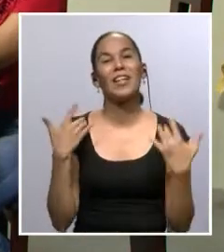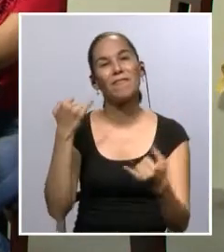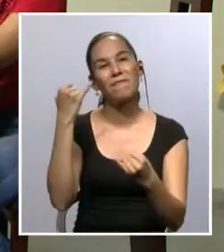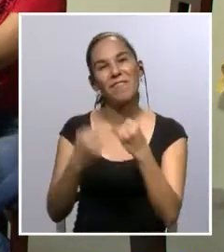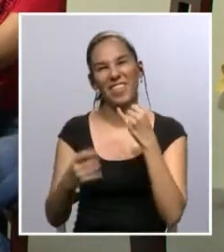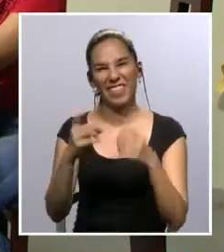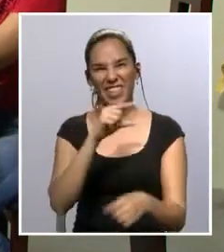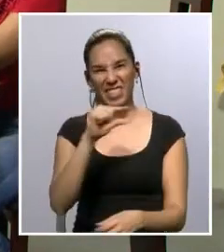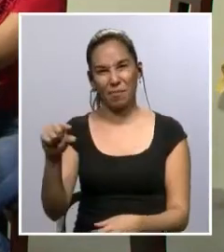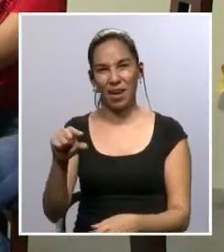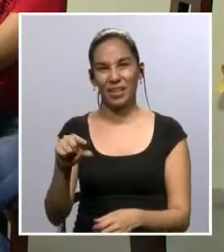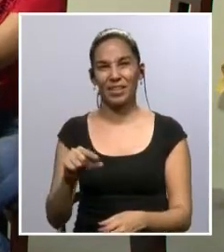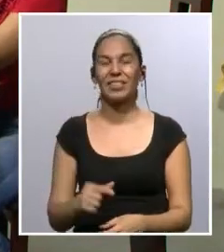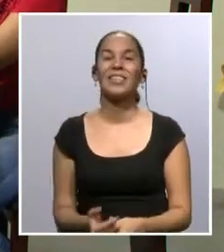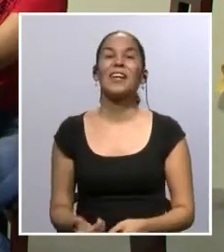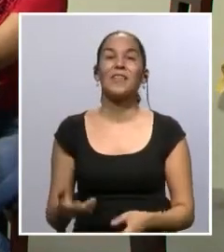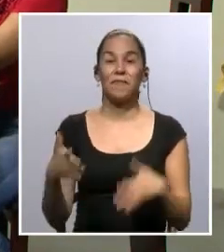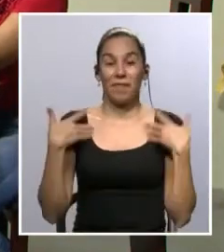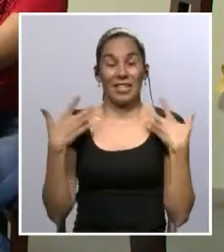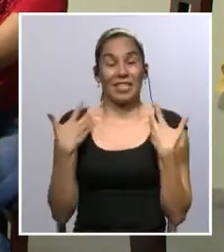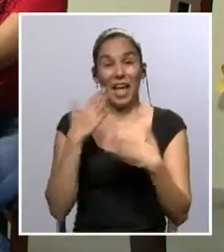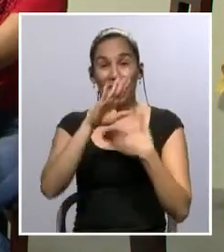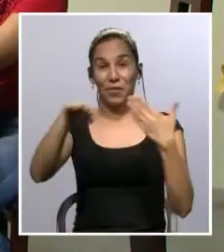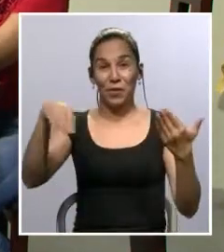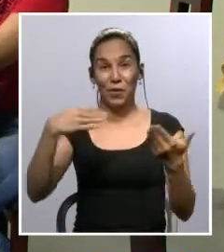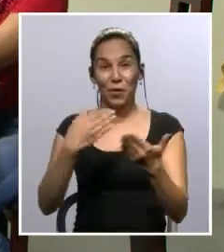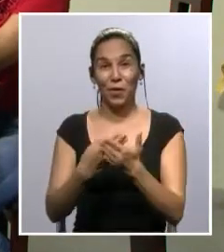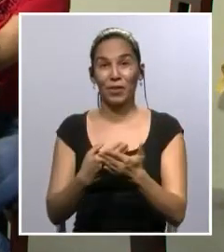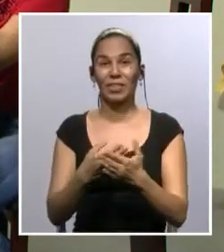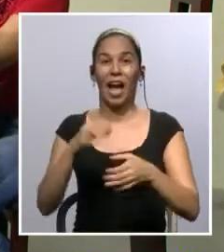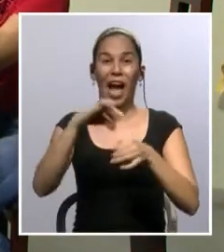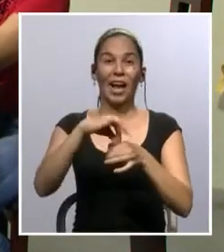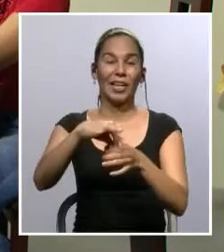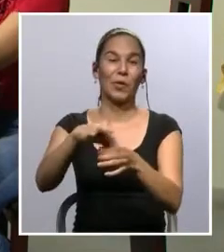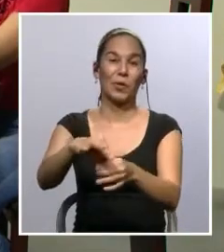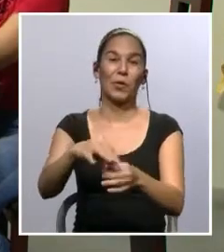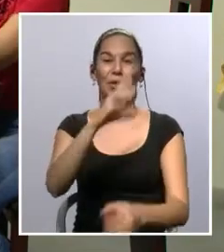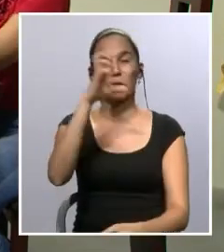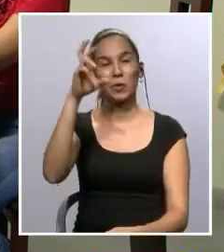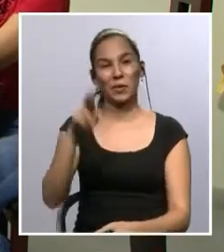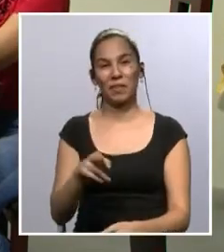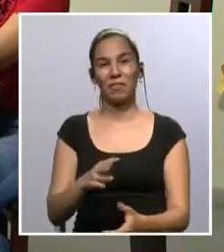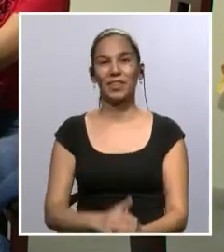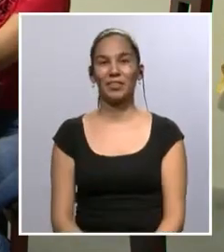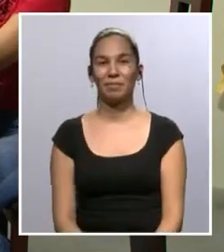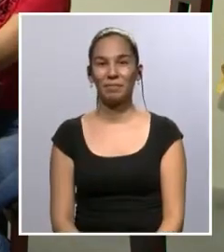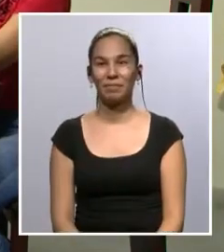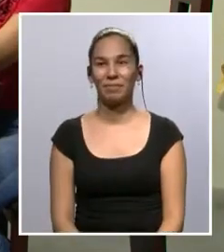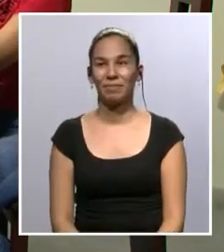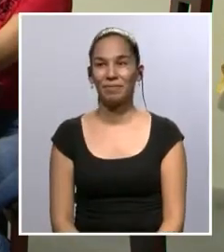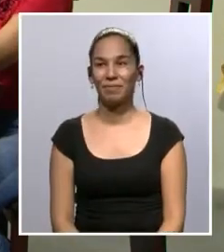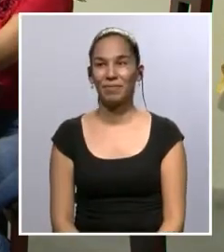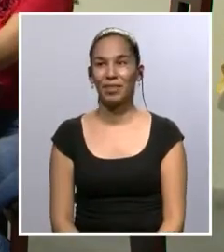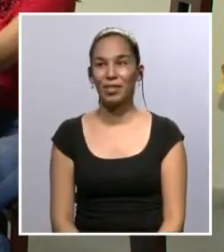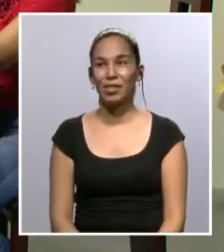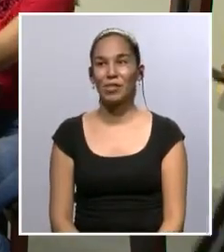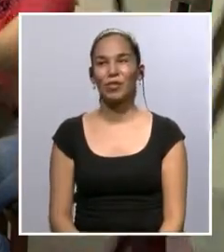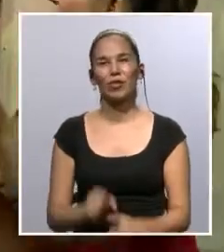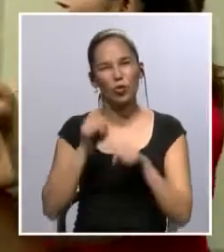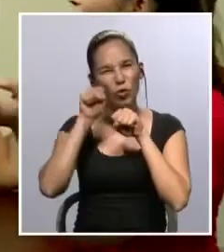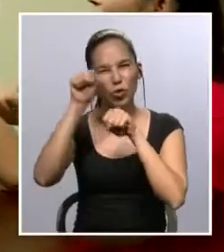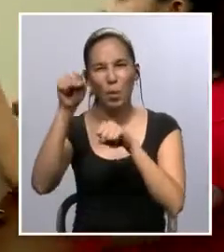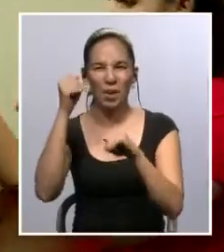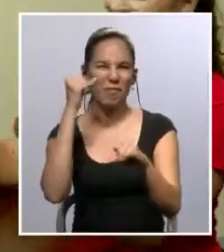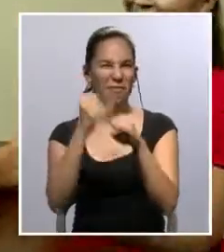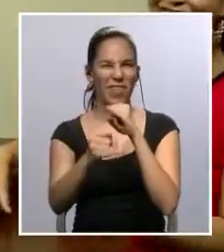de semana. Y reiteramos, felicidades a todos los agricultores de Costa Rica. Super fin de semana. Super